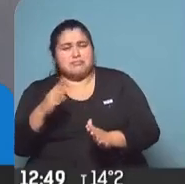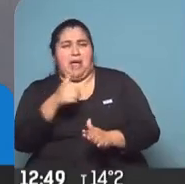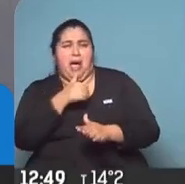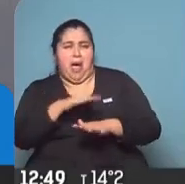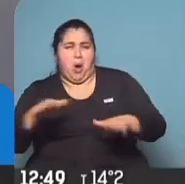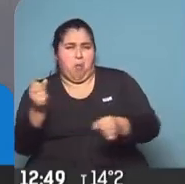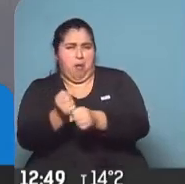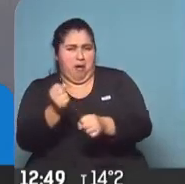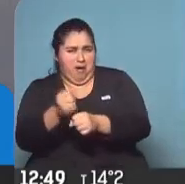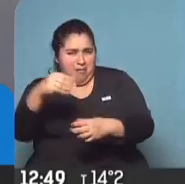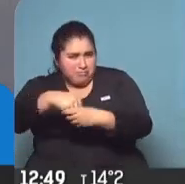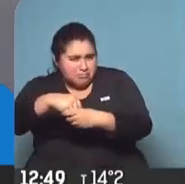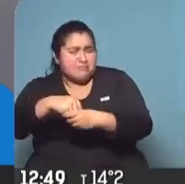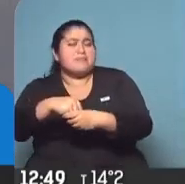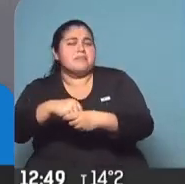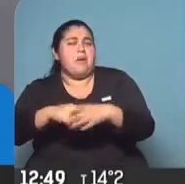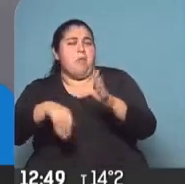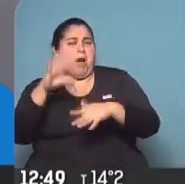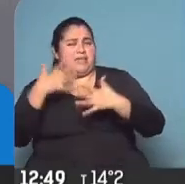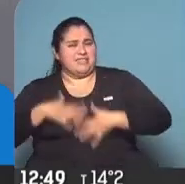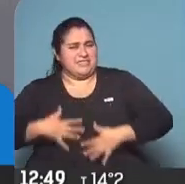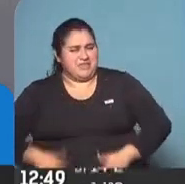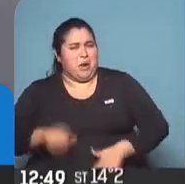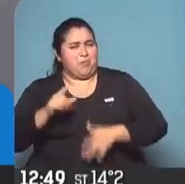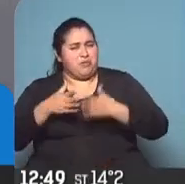orgullosos el 30 normal